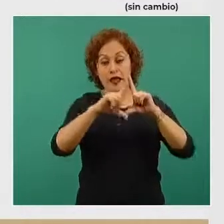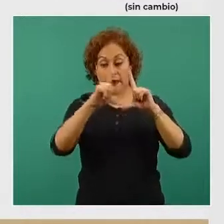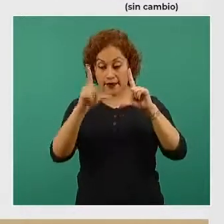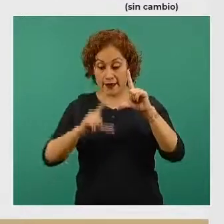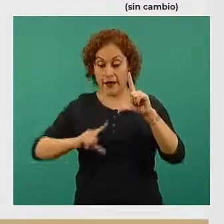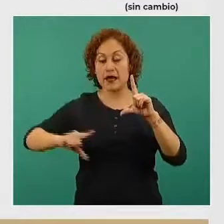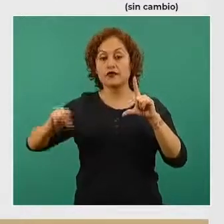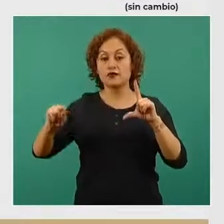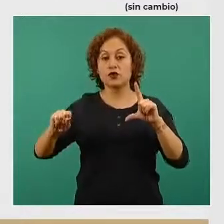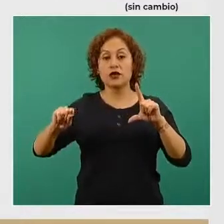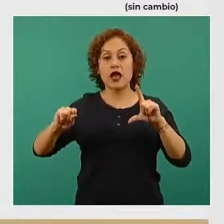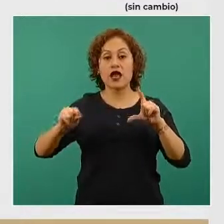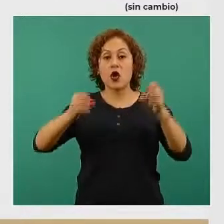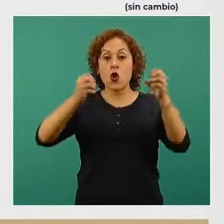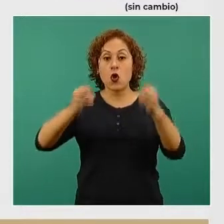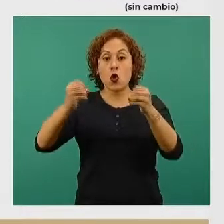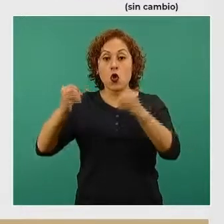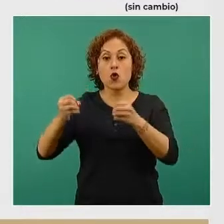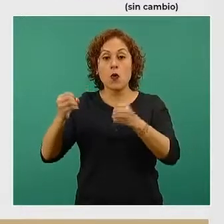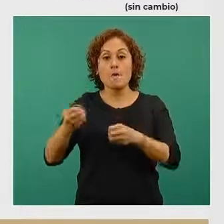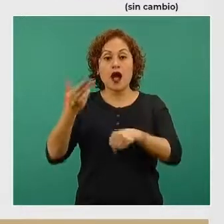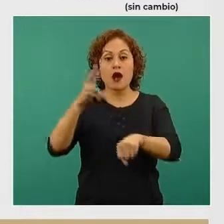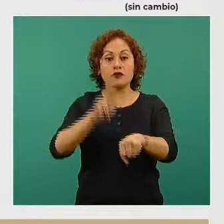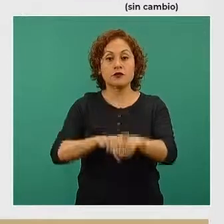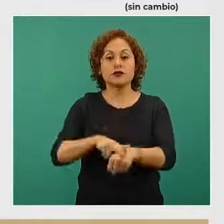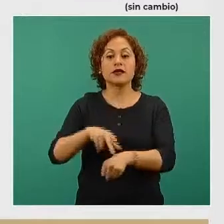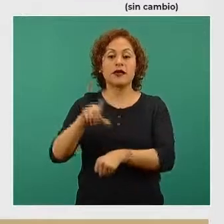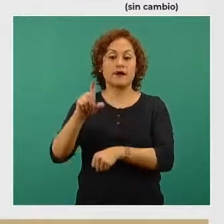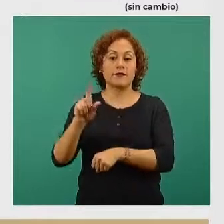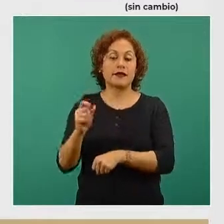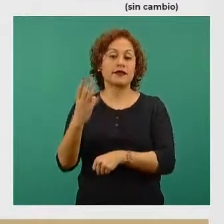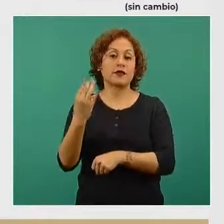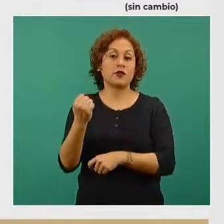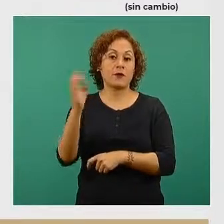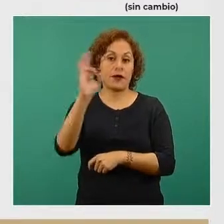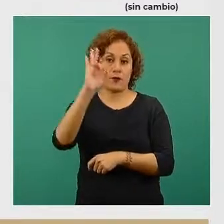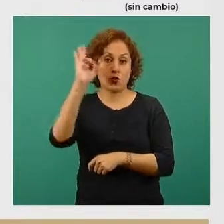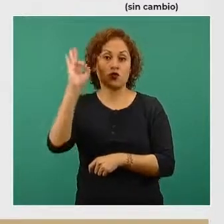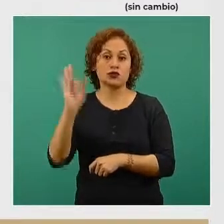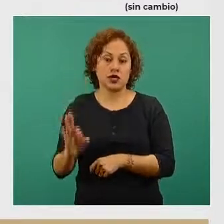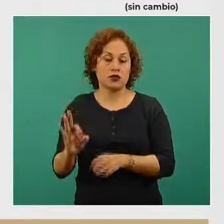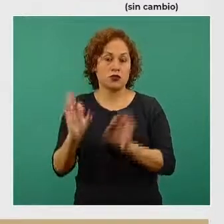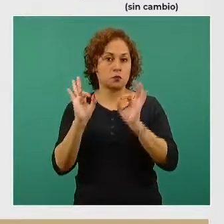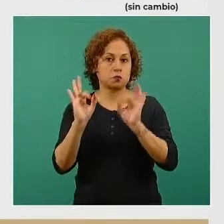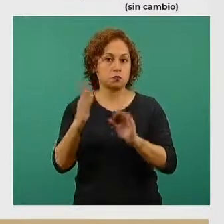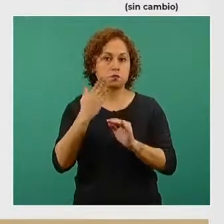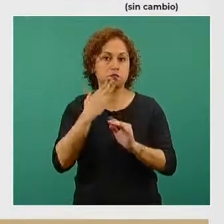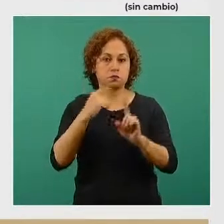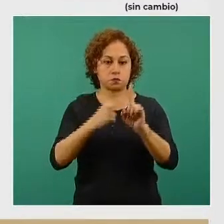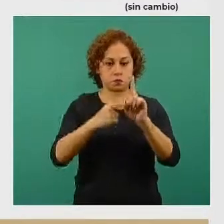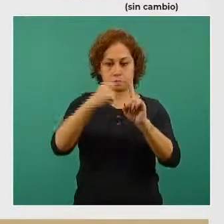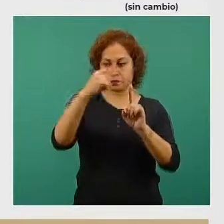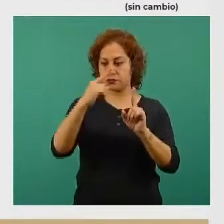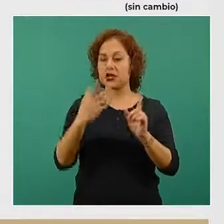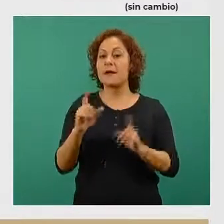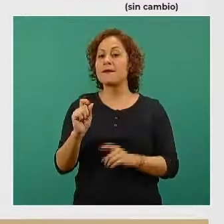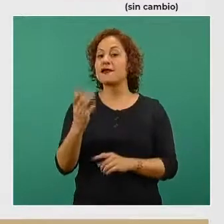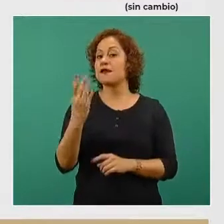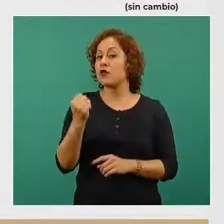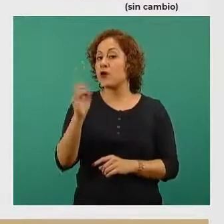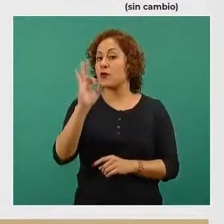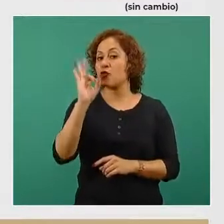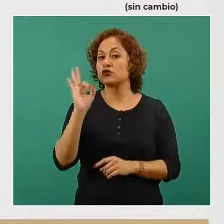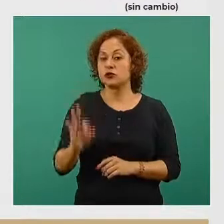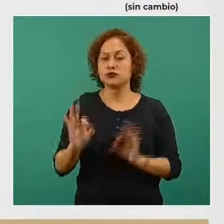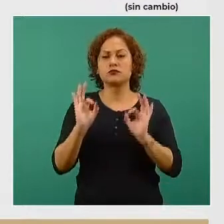un 29%. Estamos por debajo de ese 30%, que es el rango, digamos, de mayor